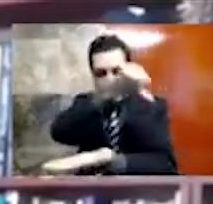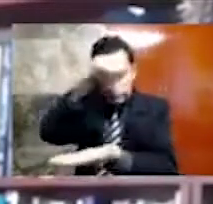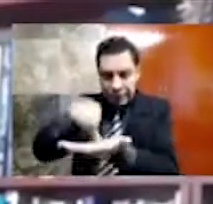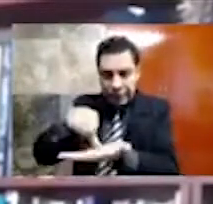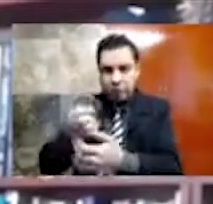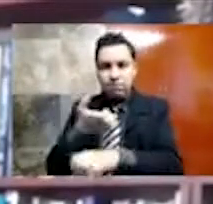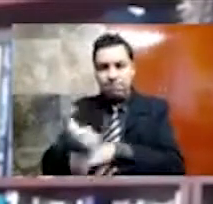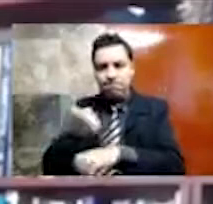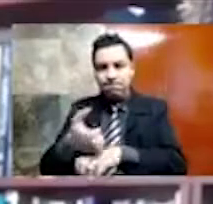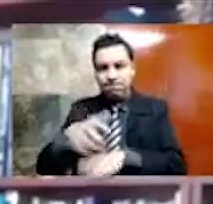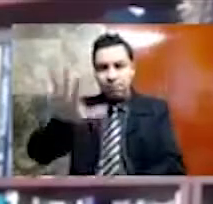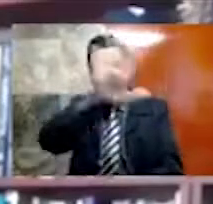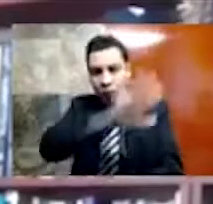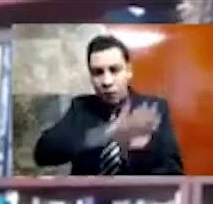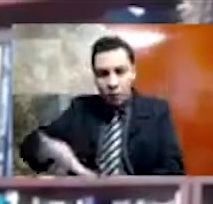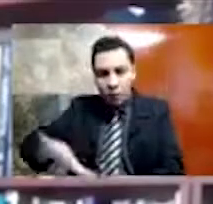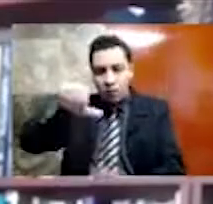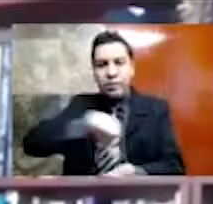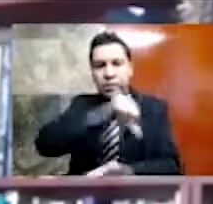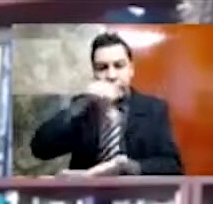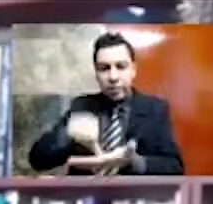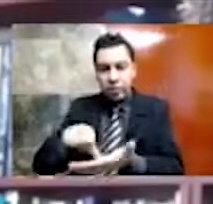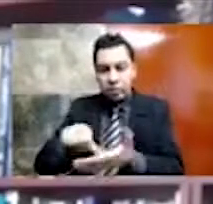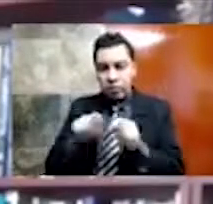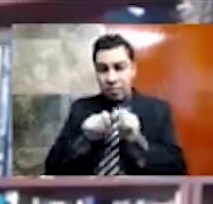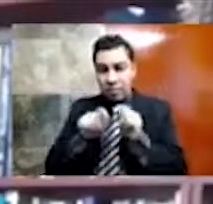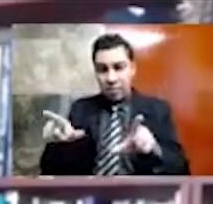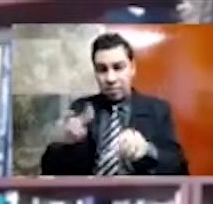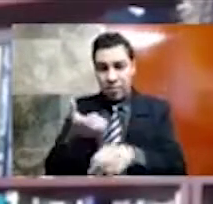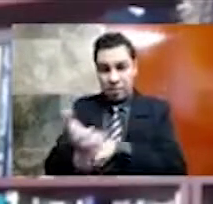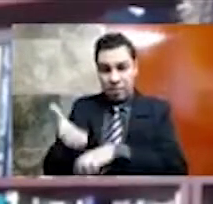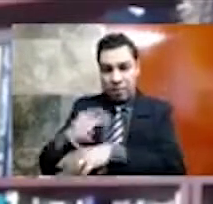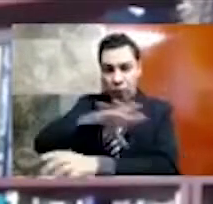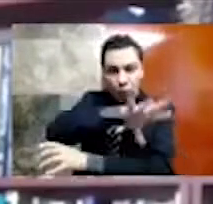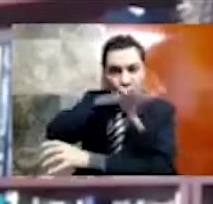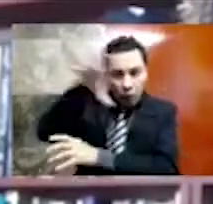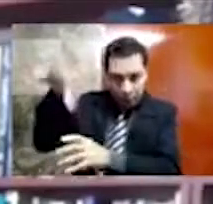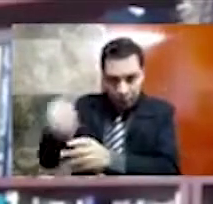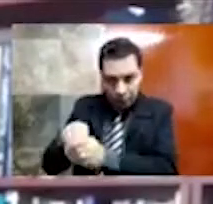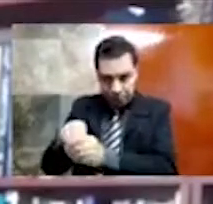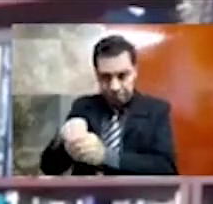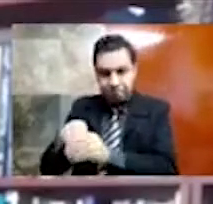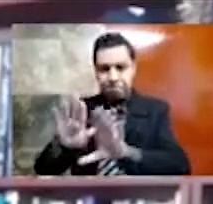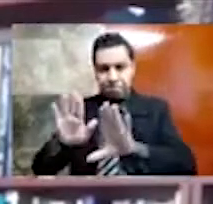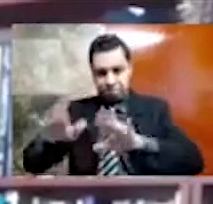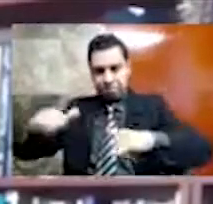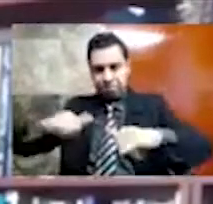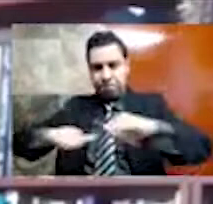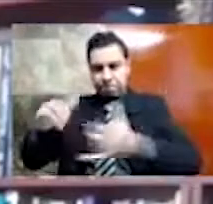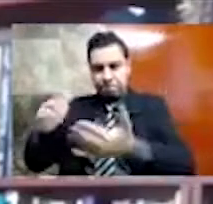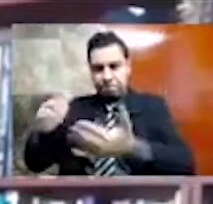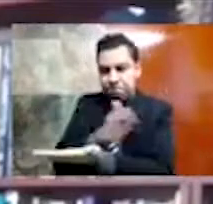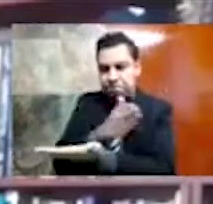de Tlaxcala. Lo único que interrumpe esa continuidad geográfica